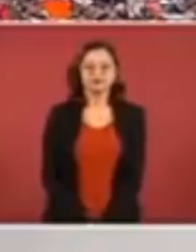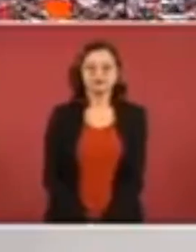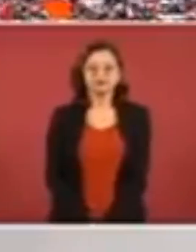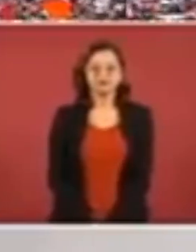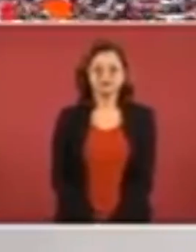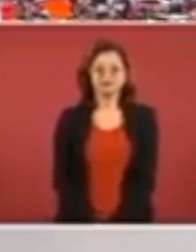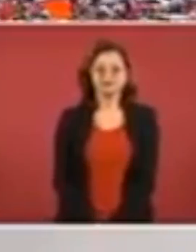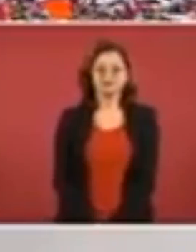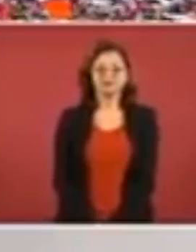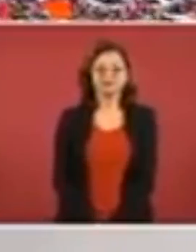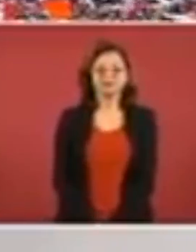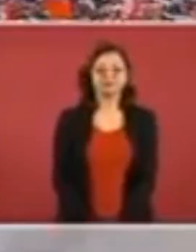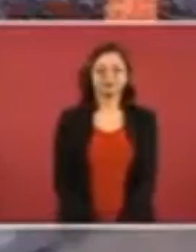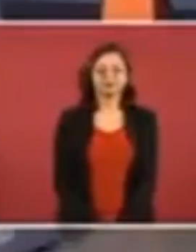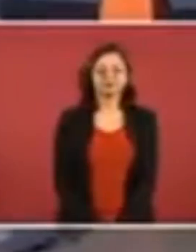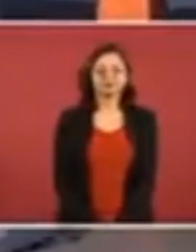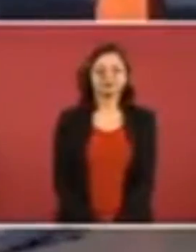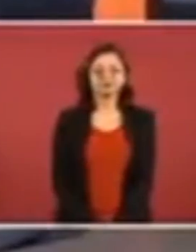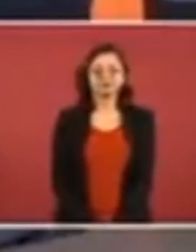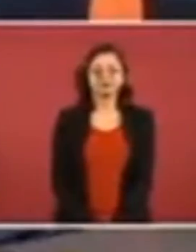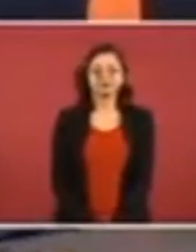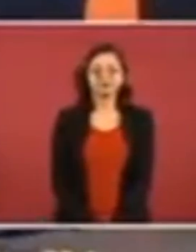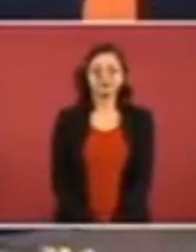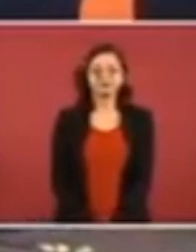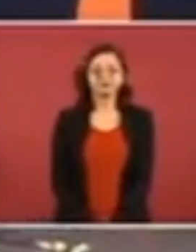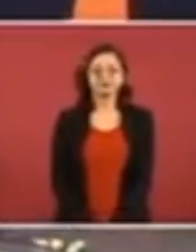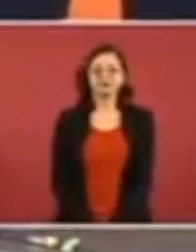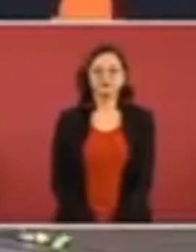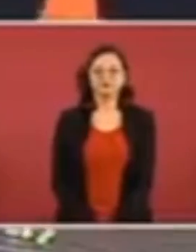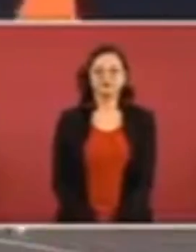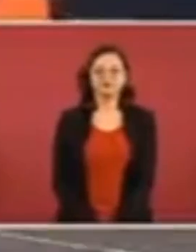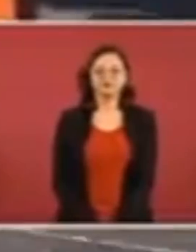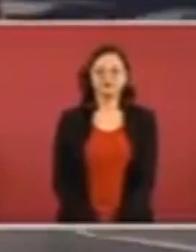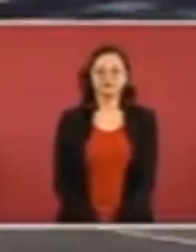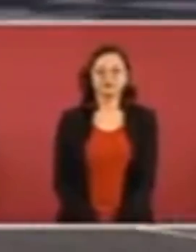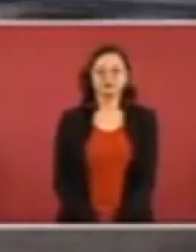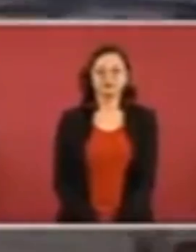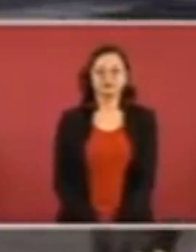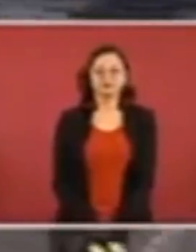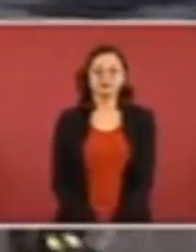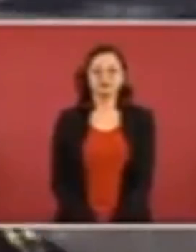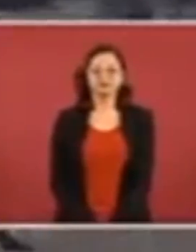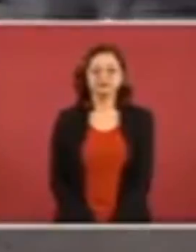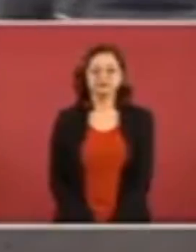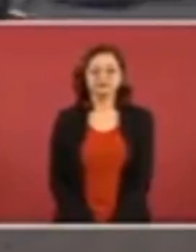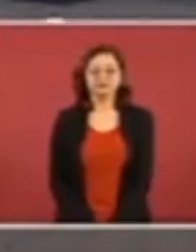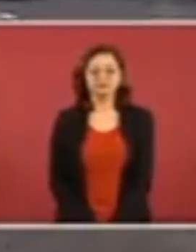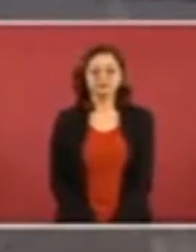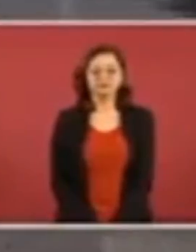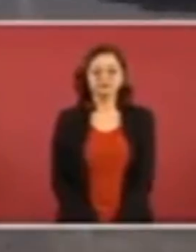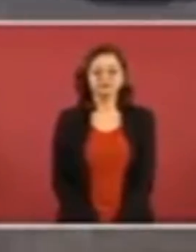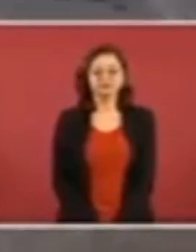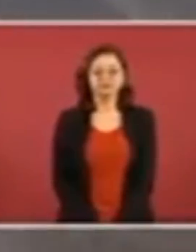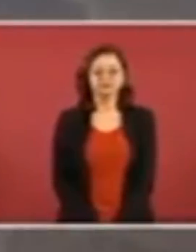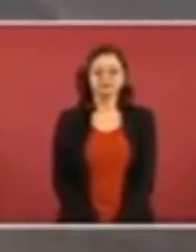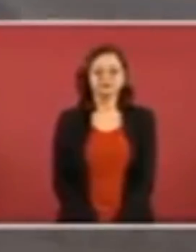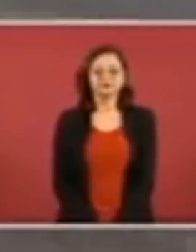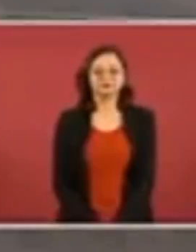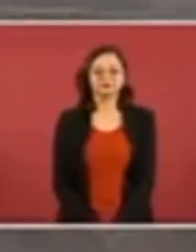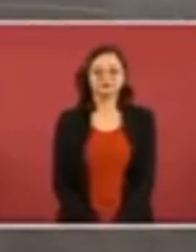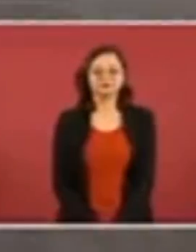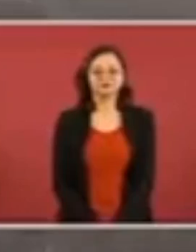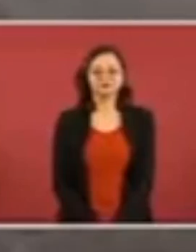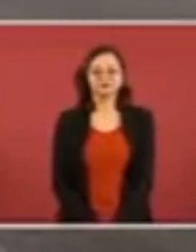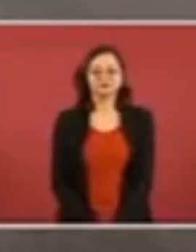luces singular por un lado con la parte del país aplaude y aprueba lo he hecho hasta el momento por anv lo primero quien no se cansa de recordar cada pueblito y